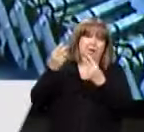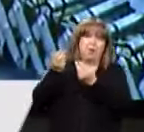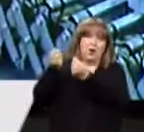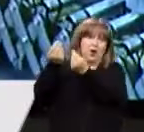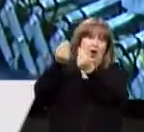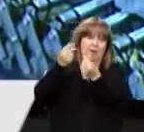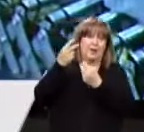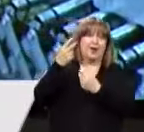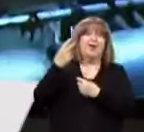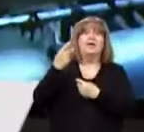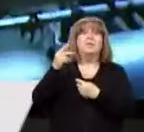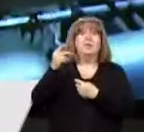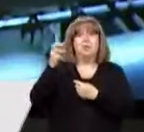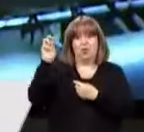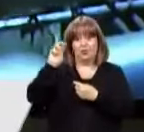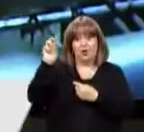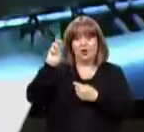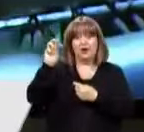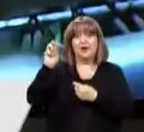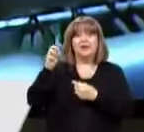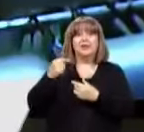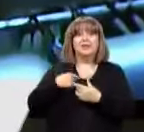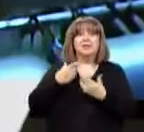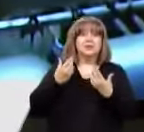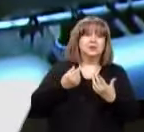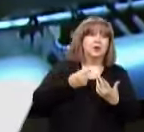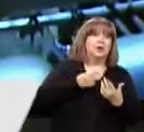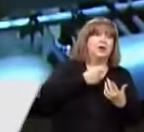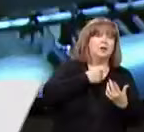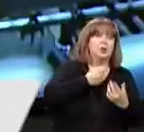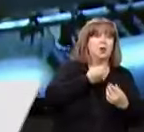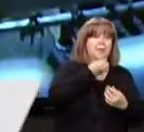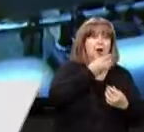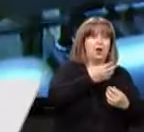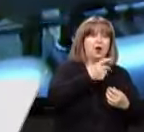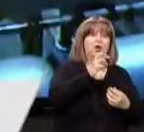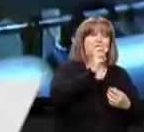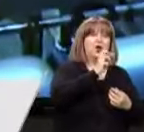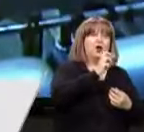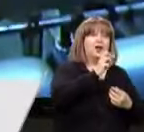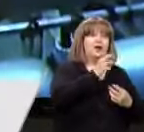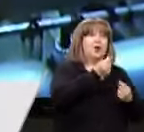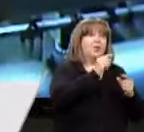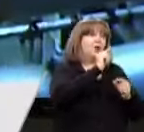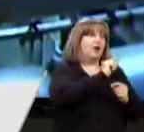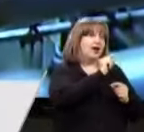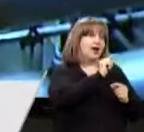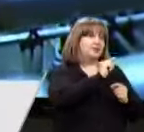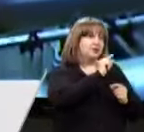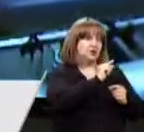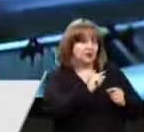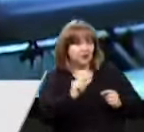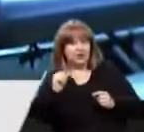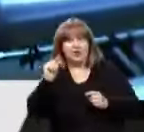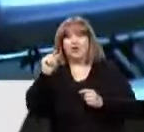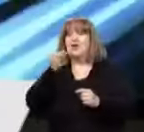empezó a ver este famoso rulo no de compró dólar armé y lo venden al Blue sí esto hay que tener cuidado porque toda la plata Que uno